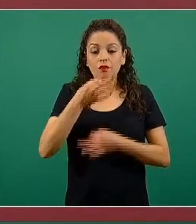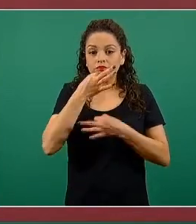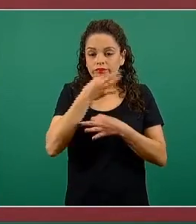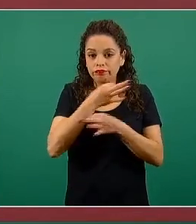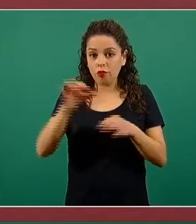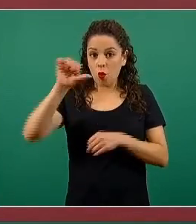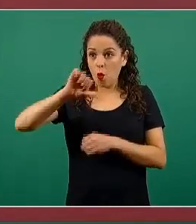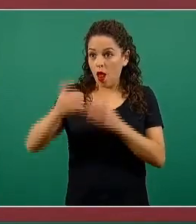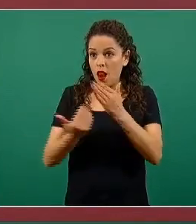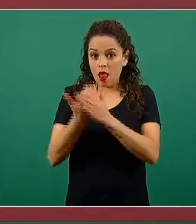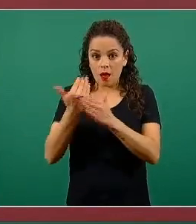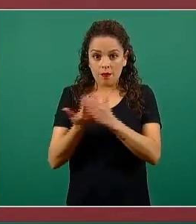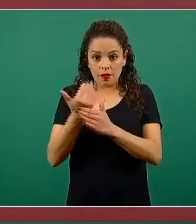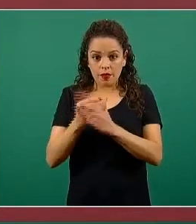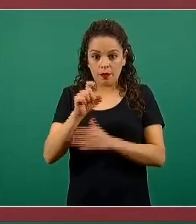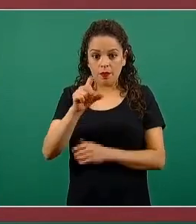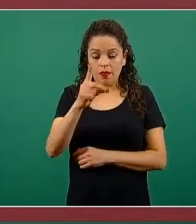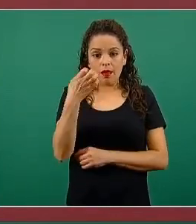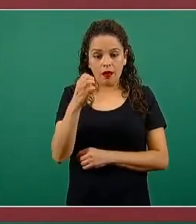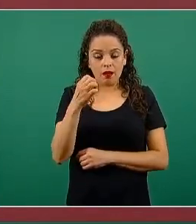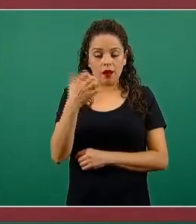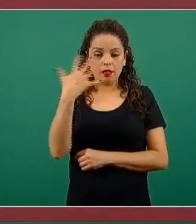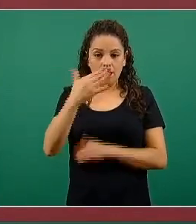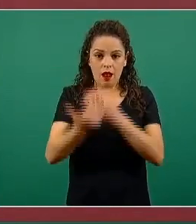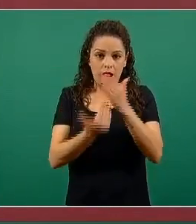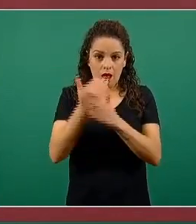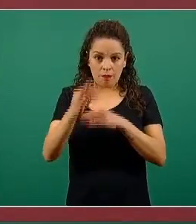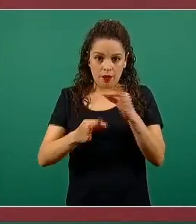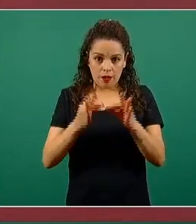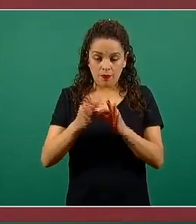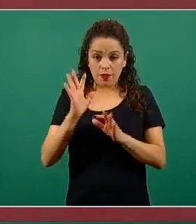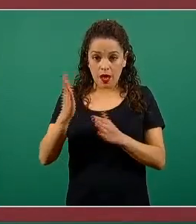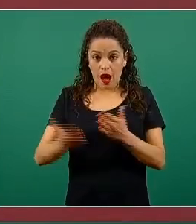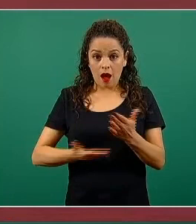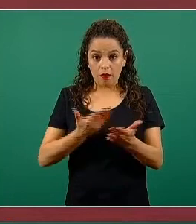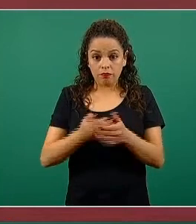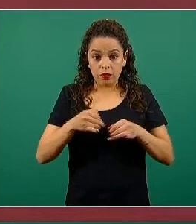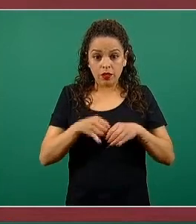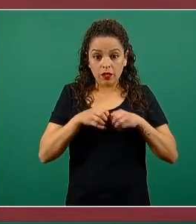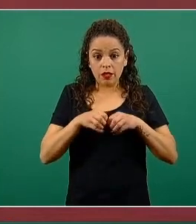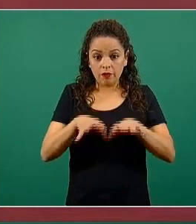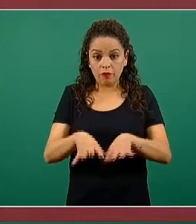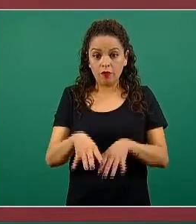hoy 27 de enero a las 10 de la mañana, se presentó el informe